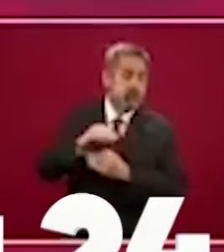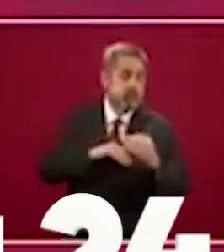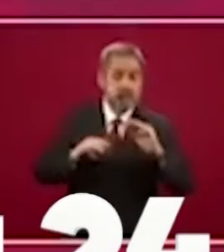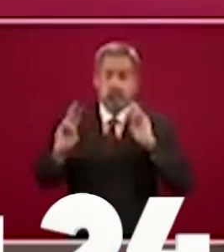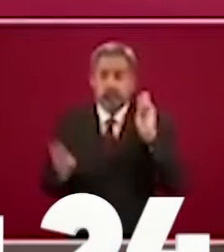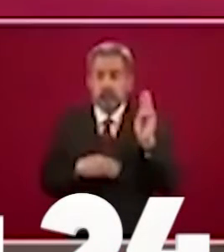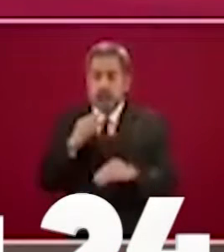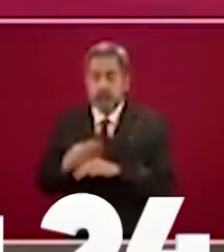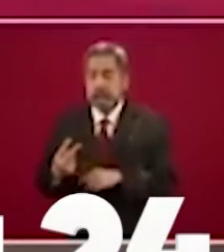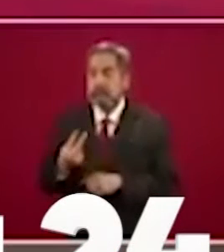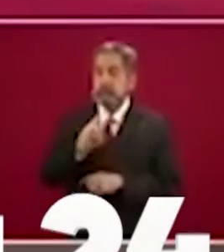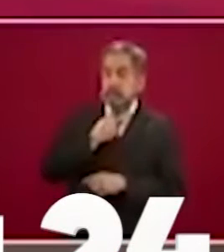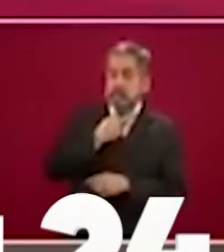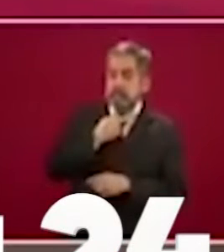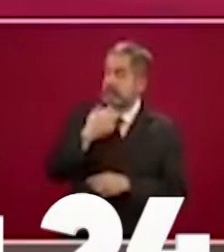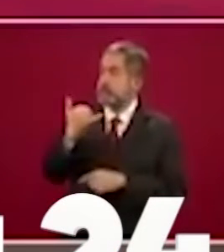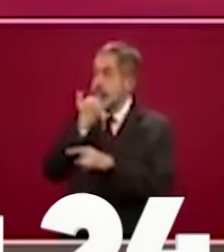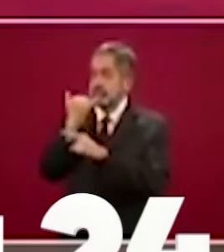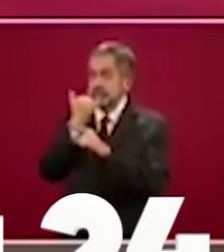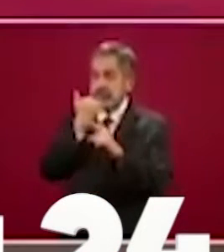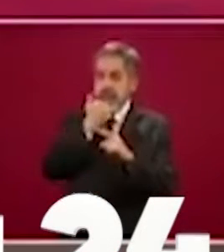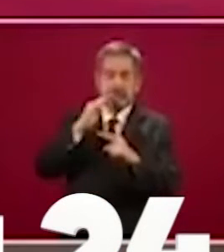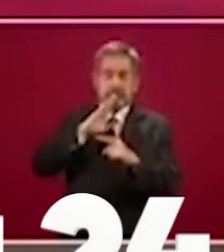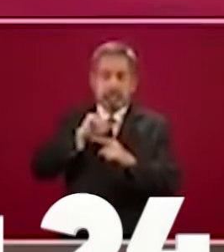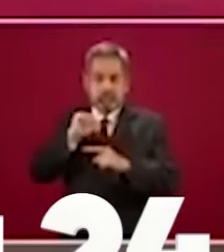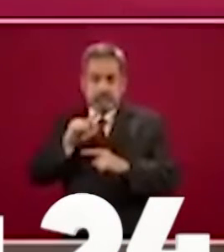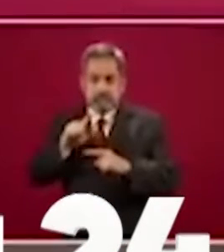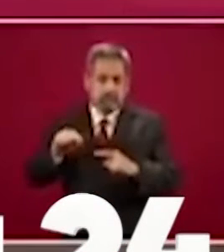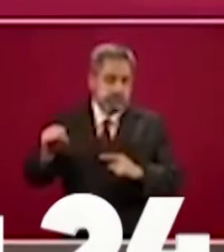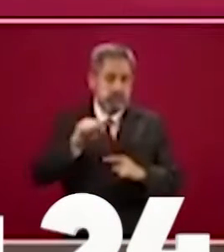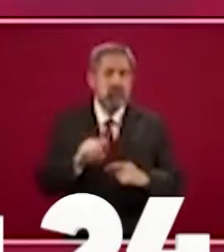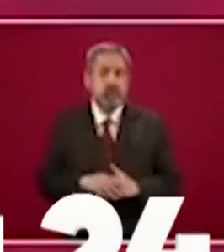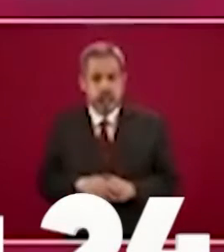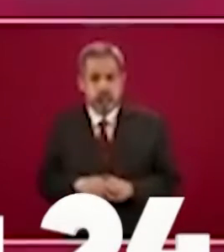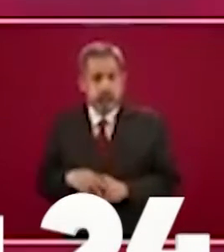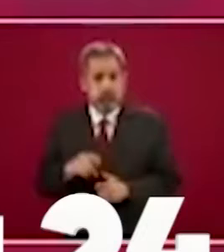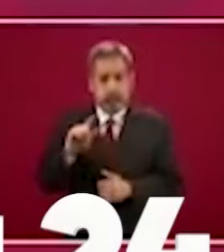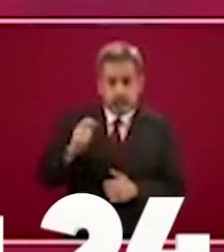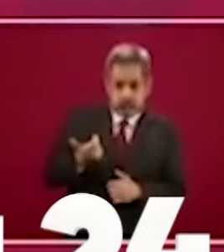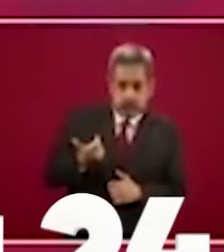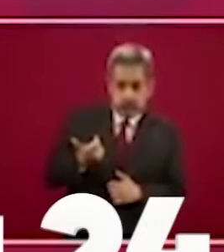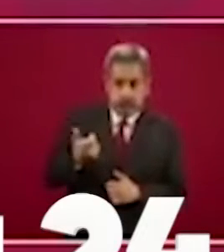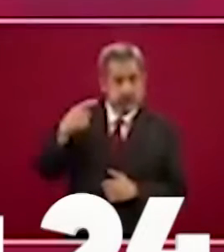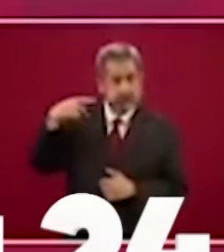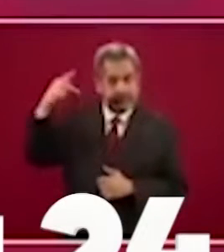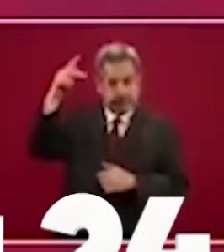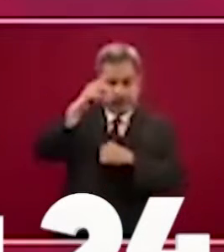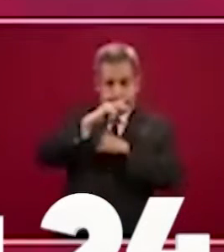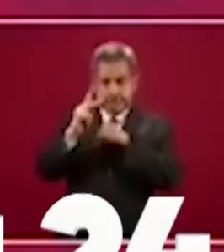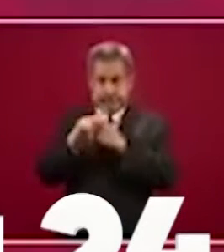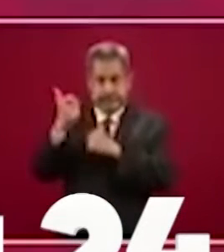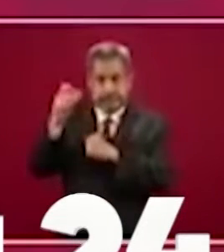en este paro de mujeres. Un caso particular que se generó aquí en la entidad fue que el fiscal Uriel Carmona